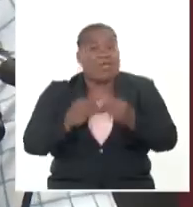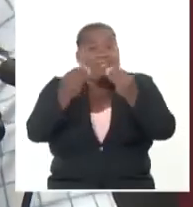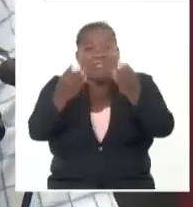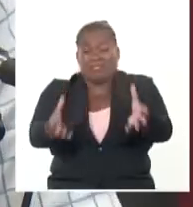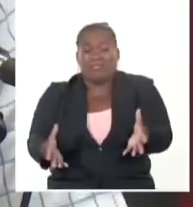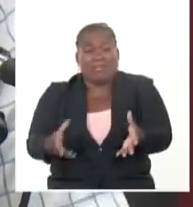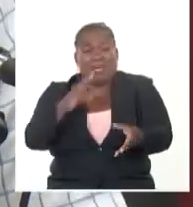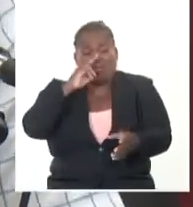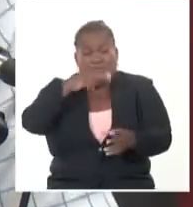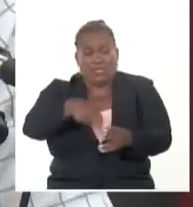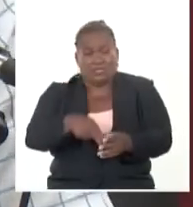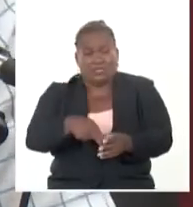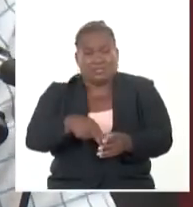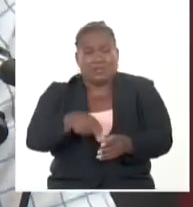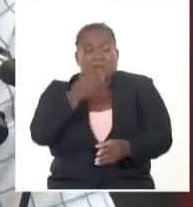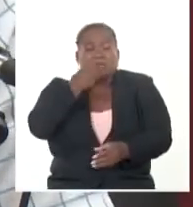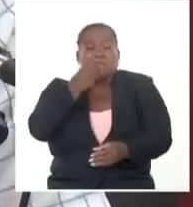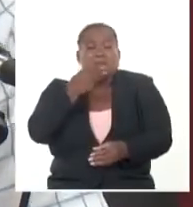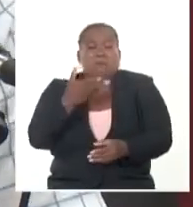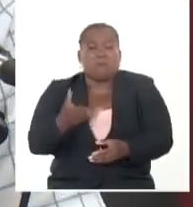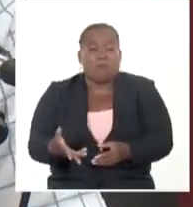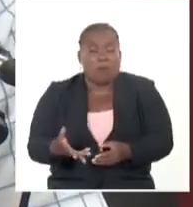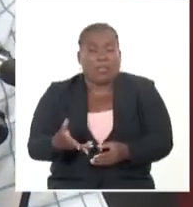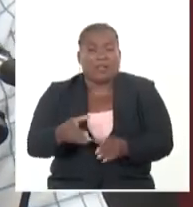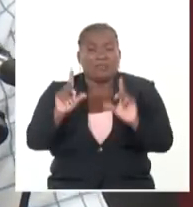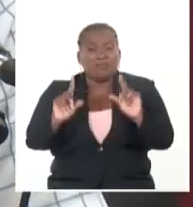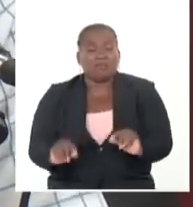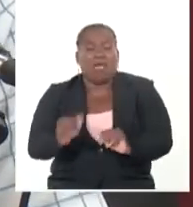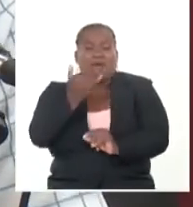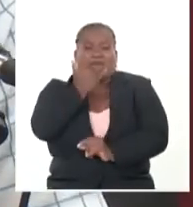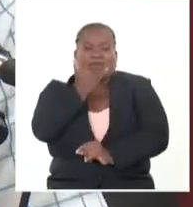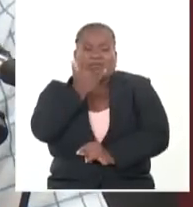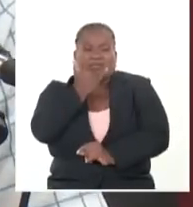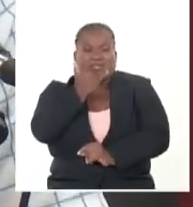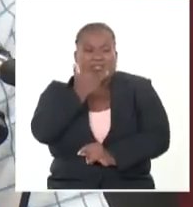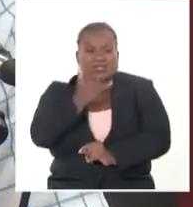sustituir las afectaciones que tenemos en las plantas eléctricas.